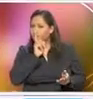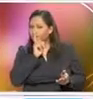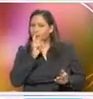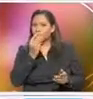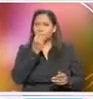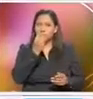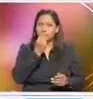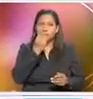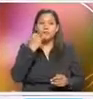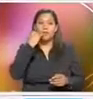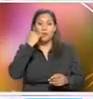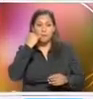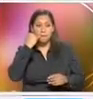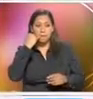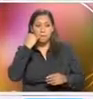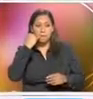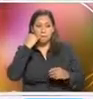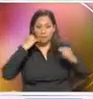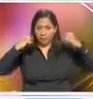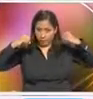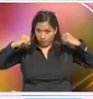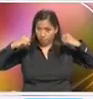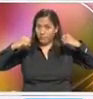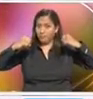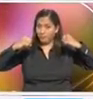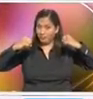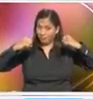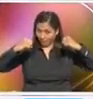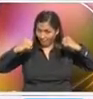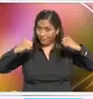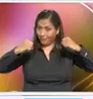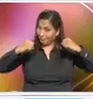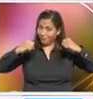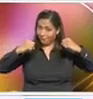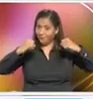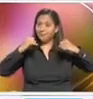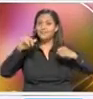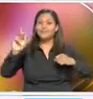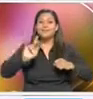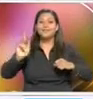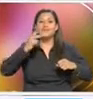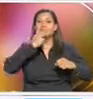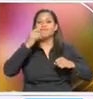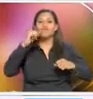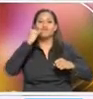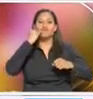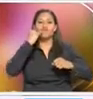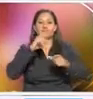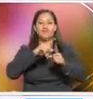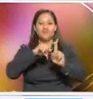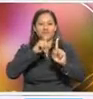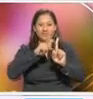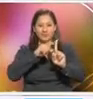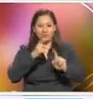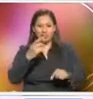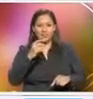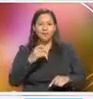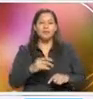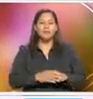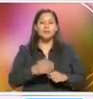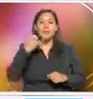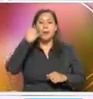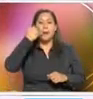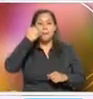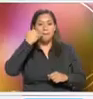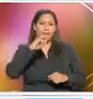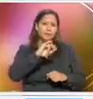comer la espinaca y que hace que nos pongamos fuertes, como Popeye. Como Popeye. ¿A poco no? Pues